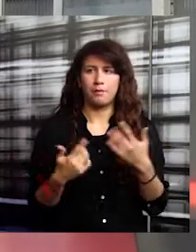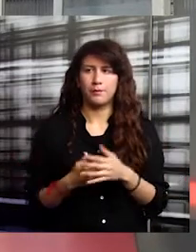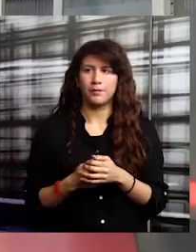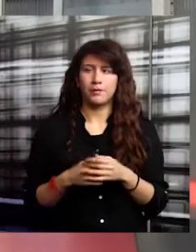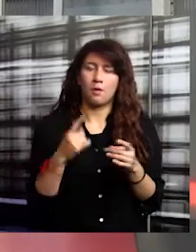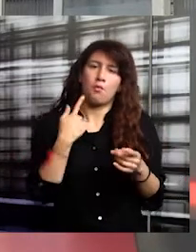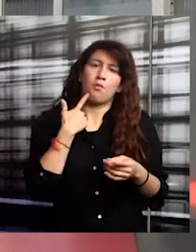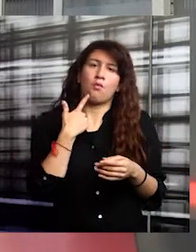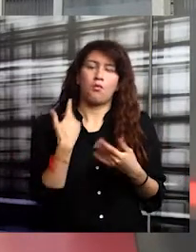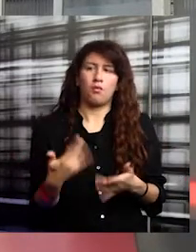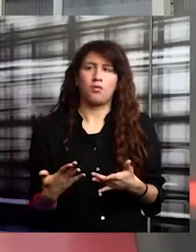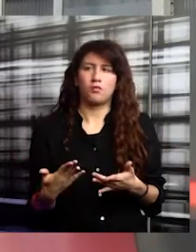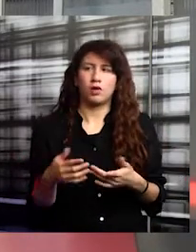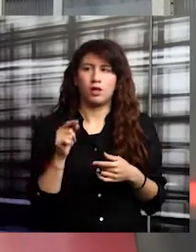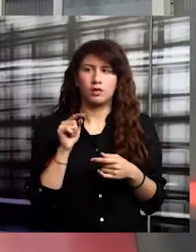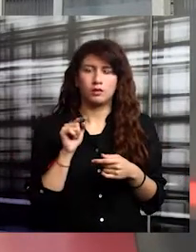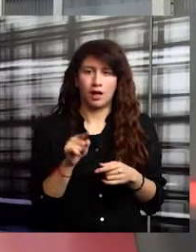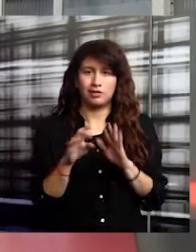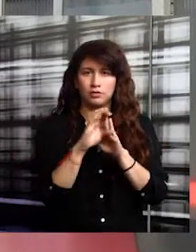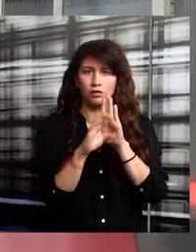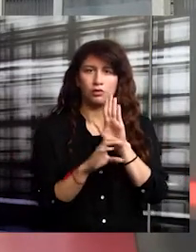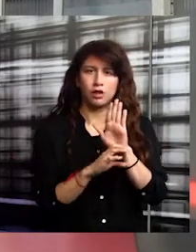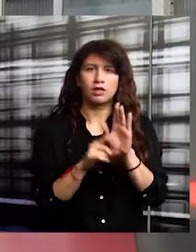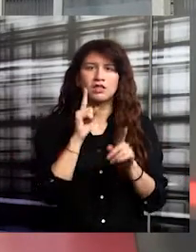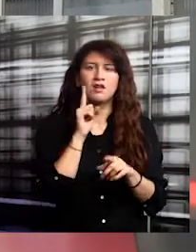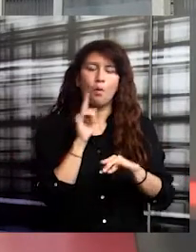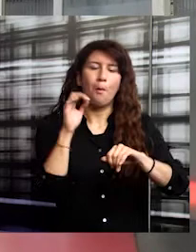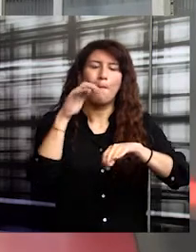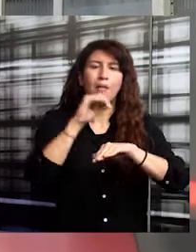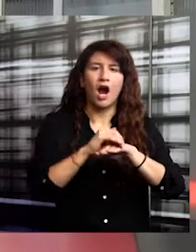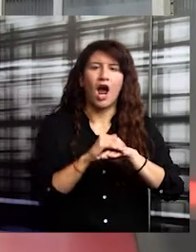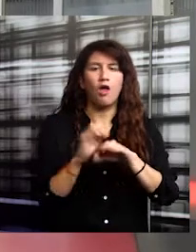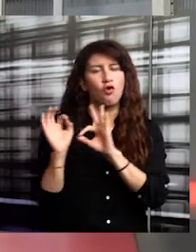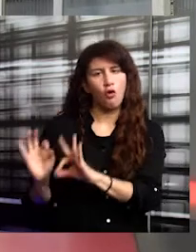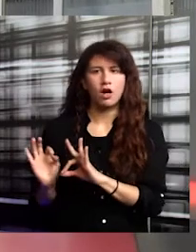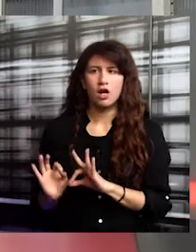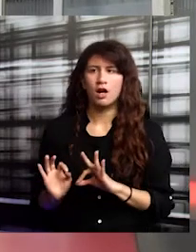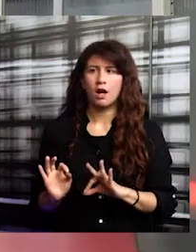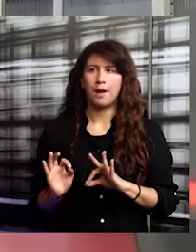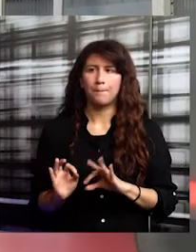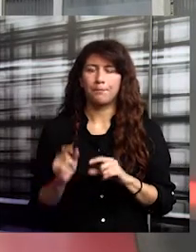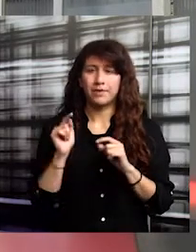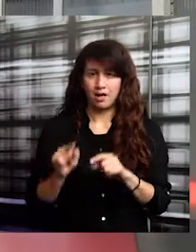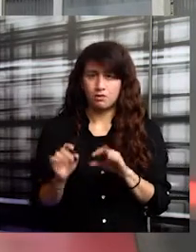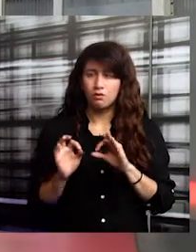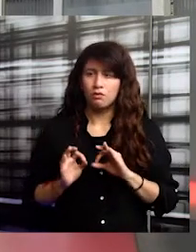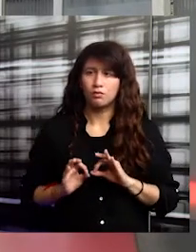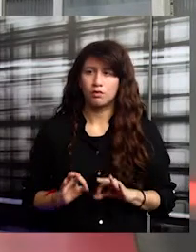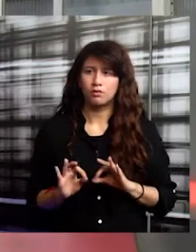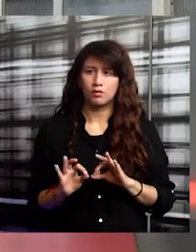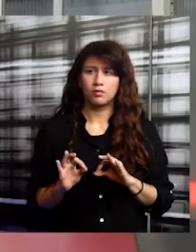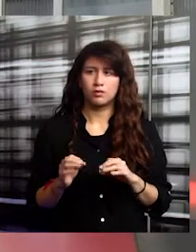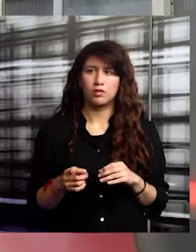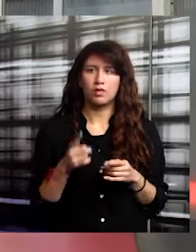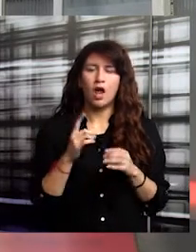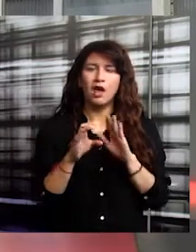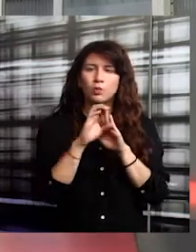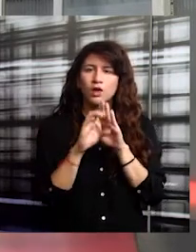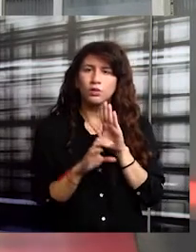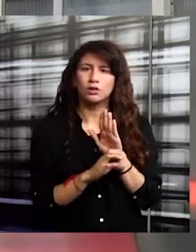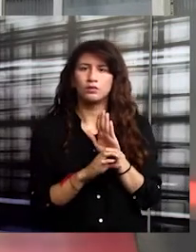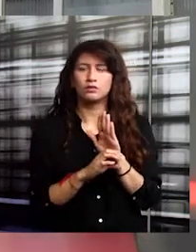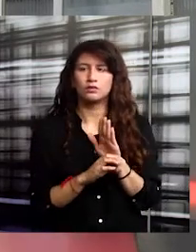decirlo, esta Constitución tiene un pecado original. Ese pecado original es que es una Constitución que